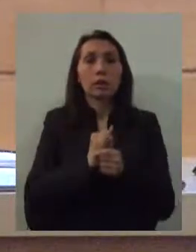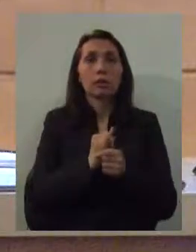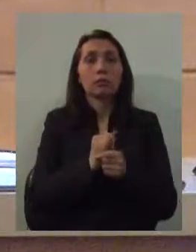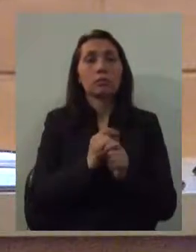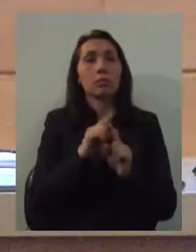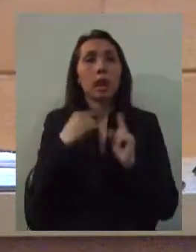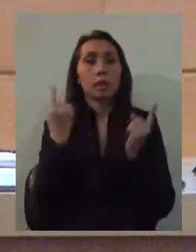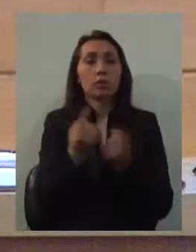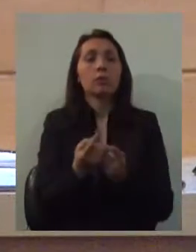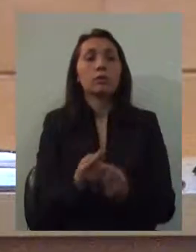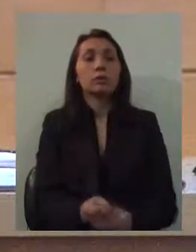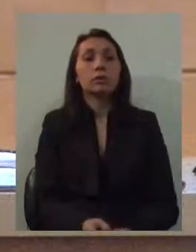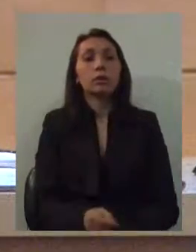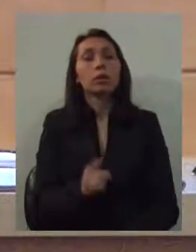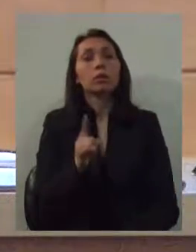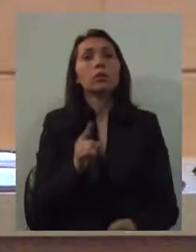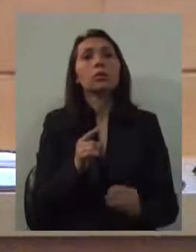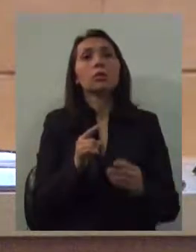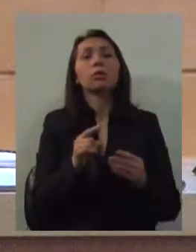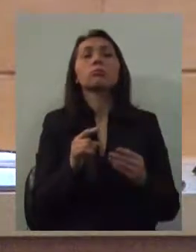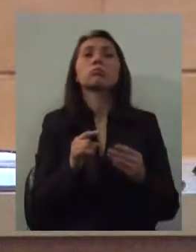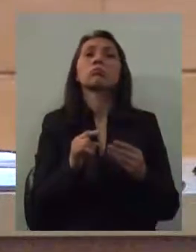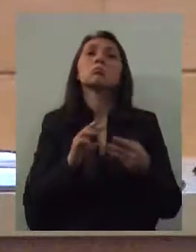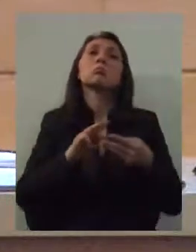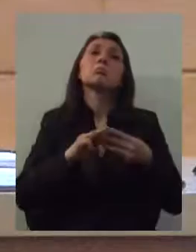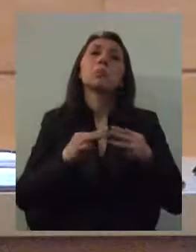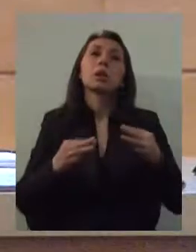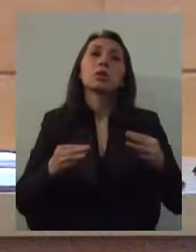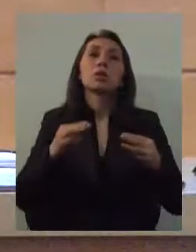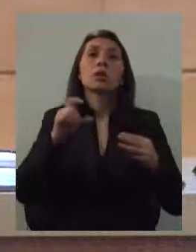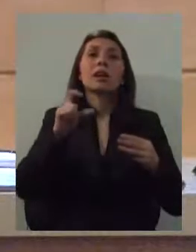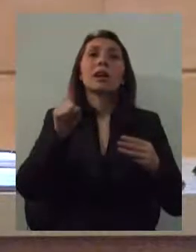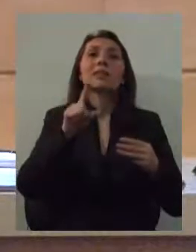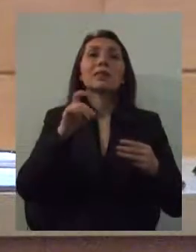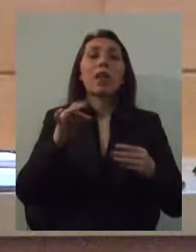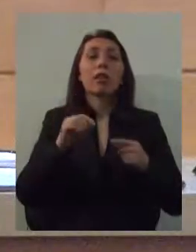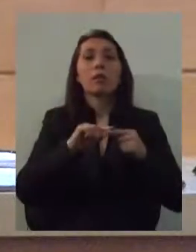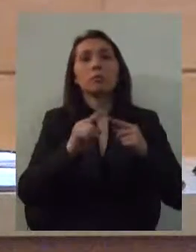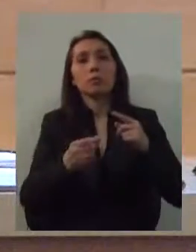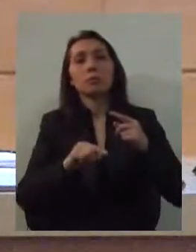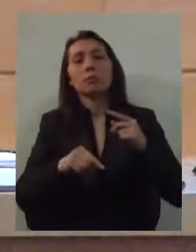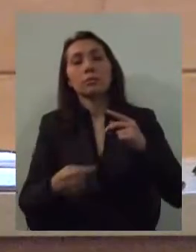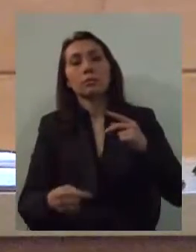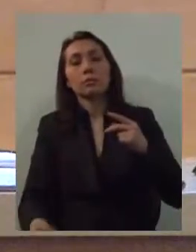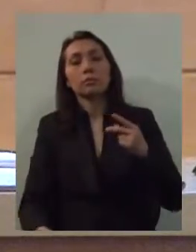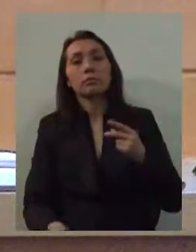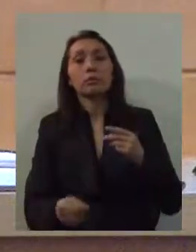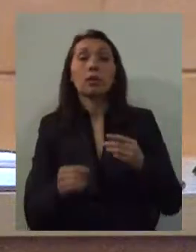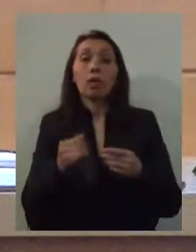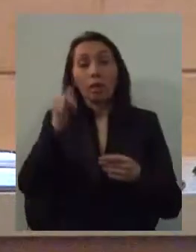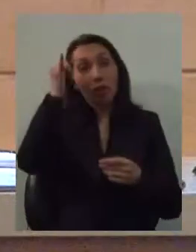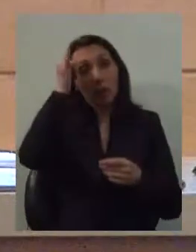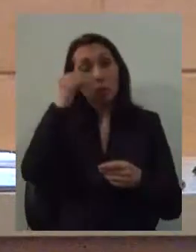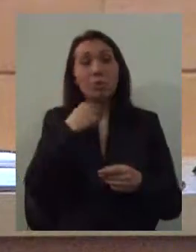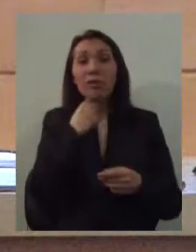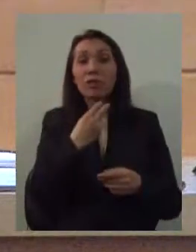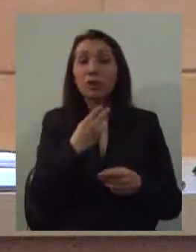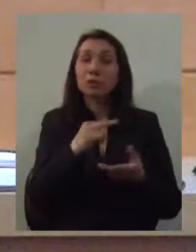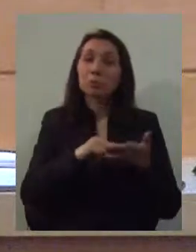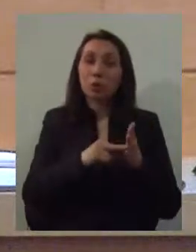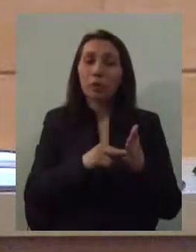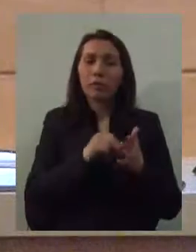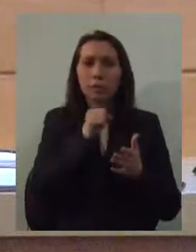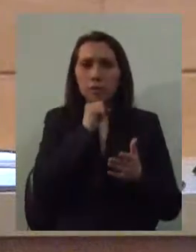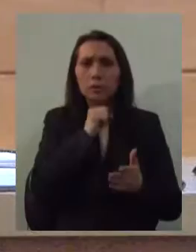común. Es un método en cascada. Yo les ruego que disculpen la afonía, pero